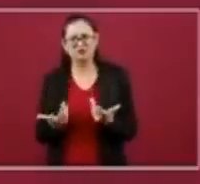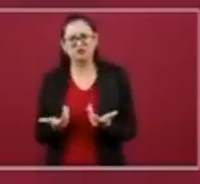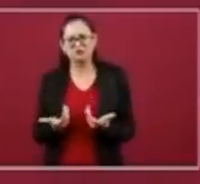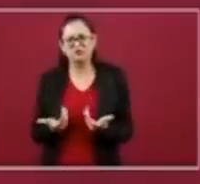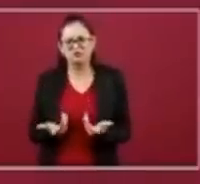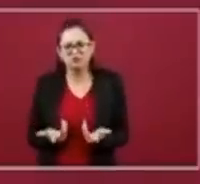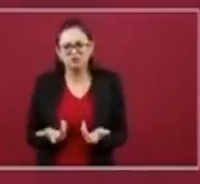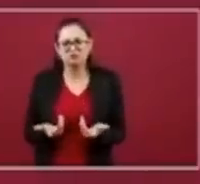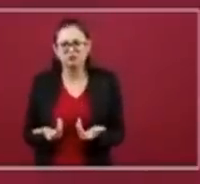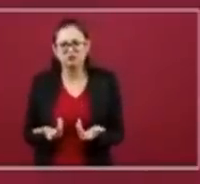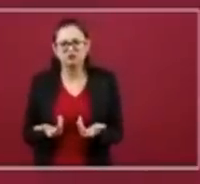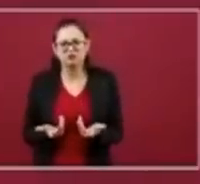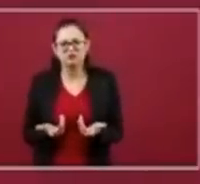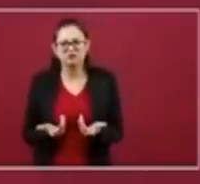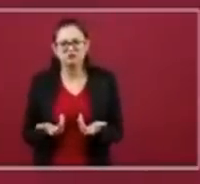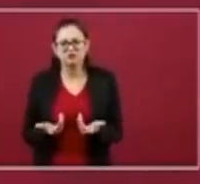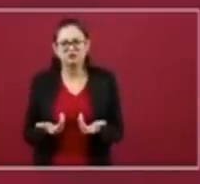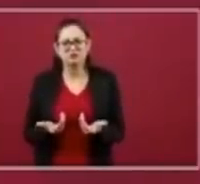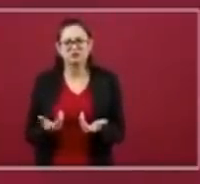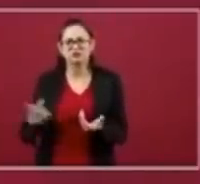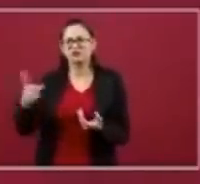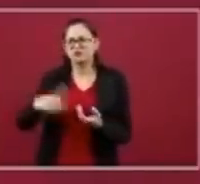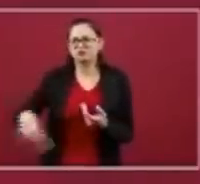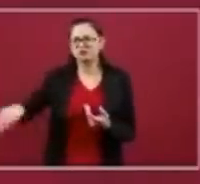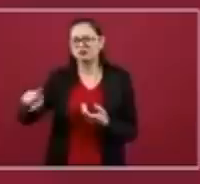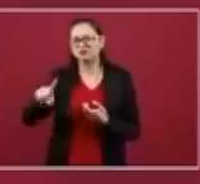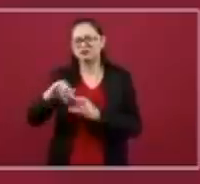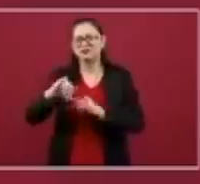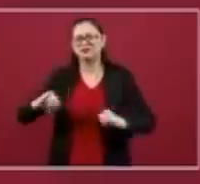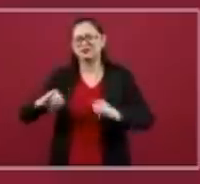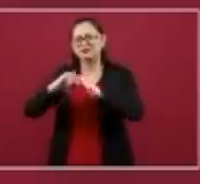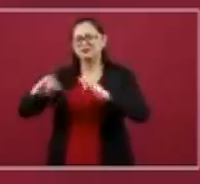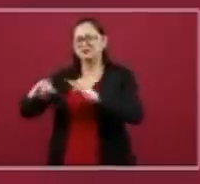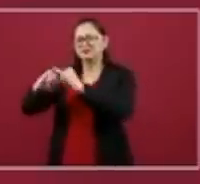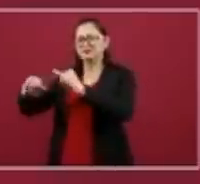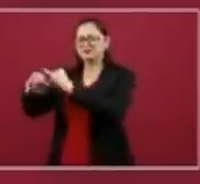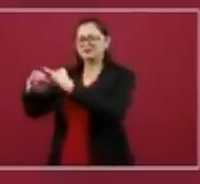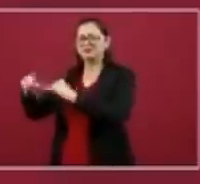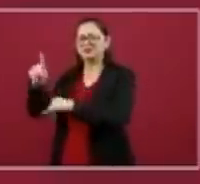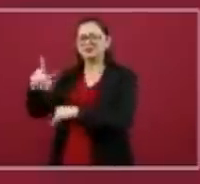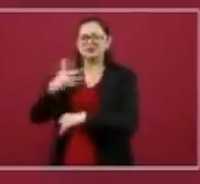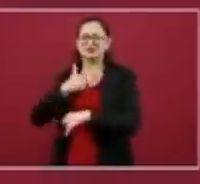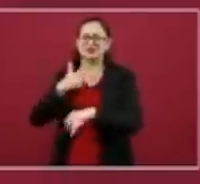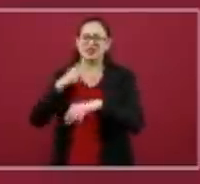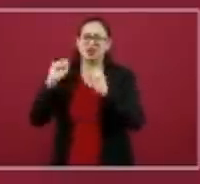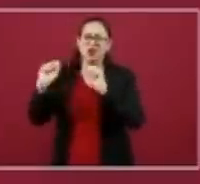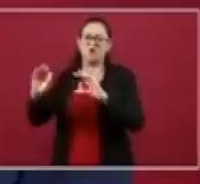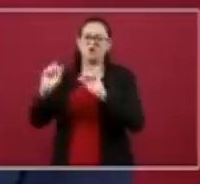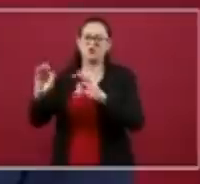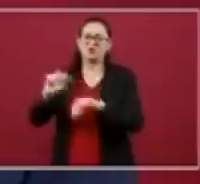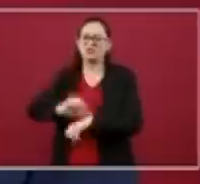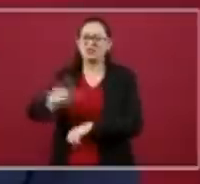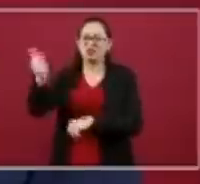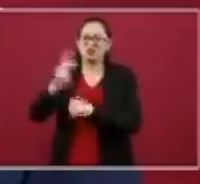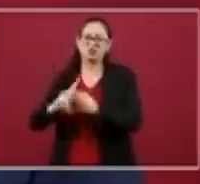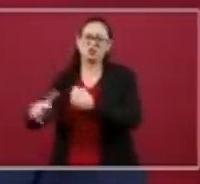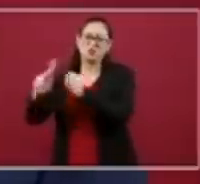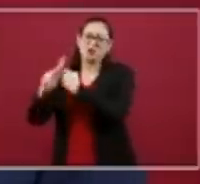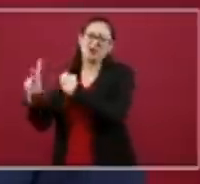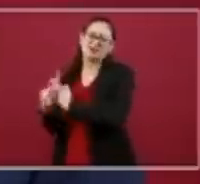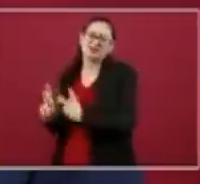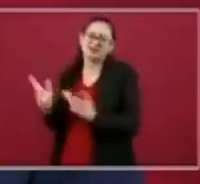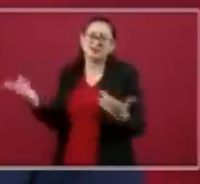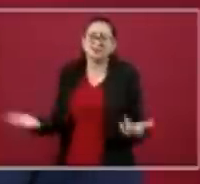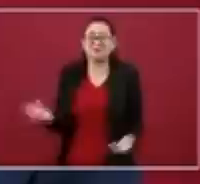es que todos estos organismos, bueno, tenían oficinas en el extranjero.